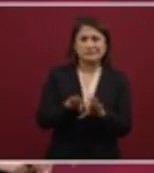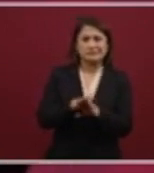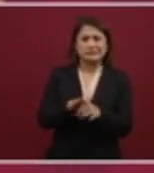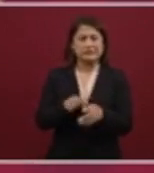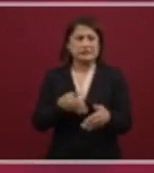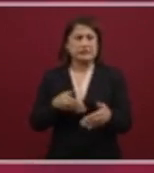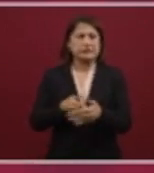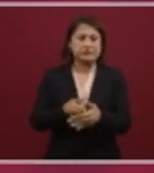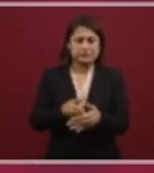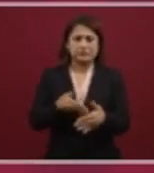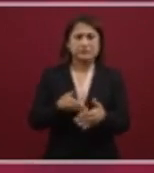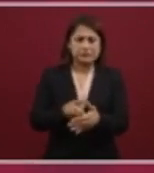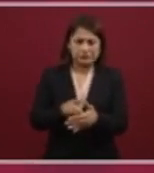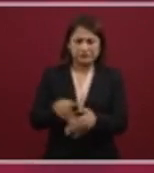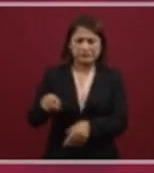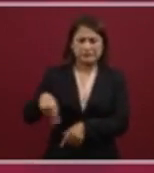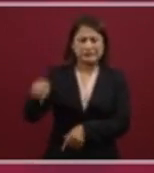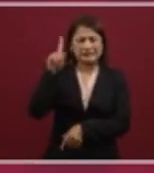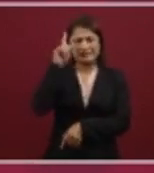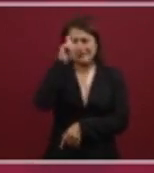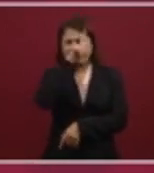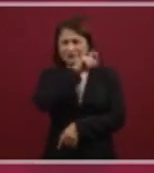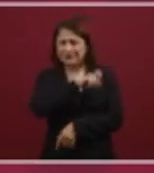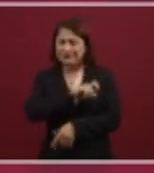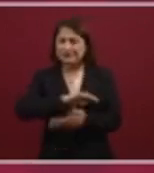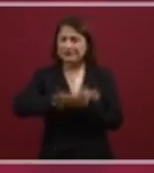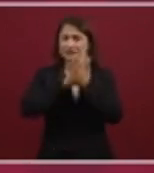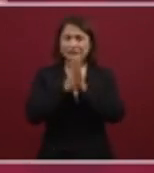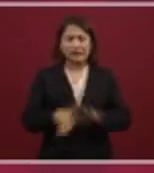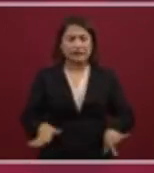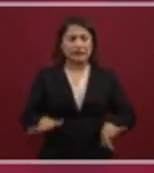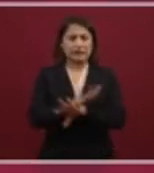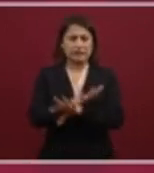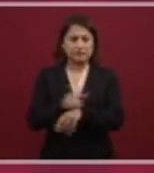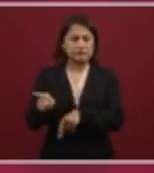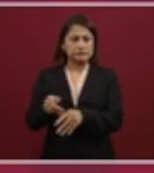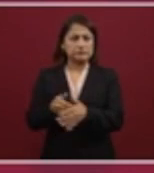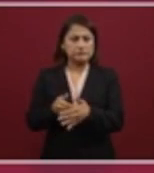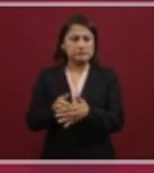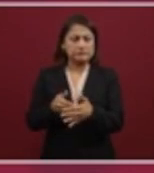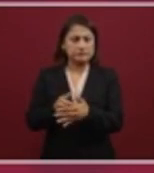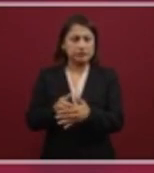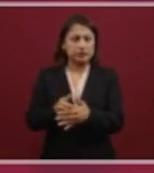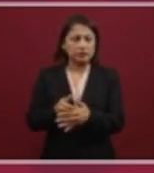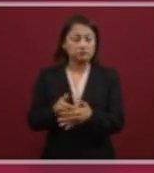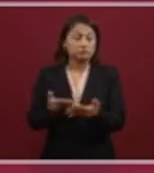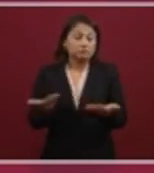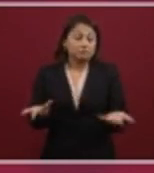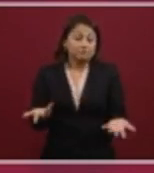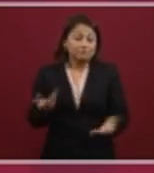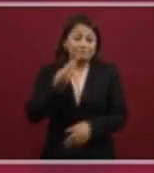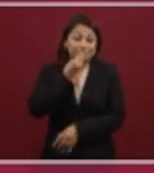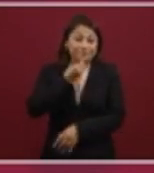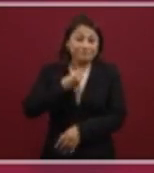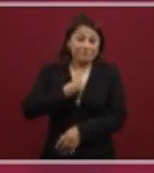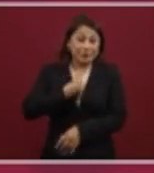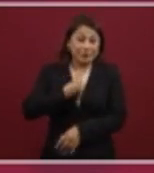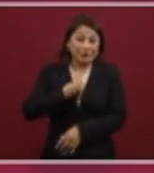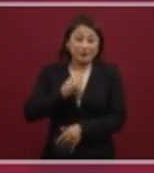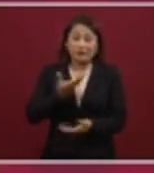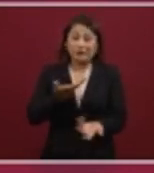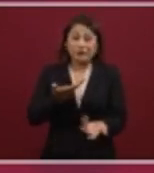aceptar la nueva realidad, pero no vamos a permitir que sigan